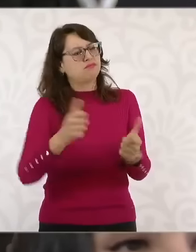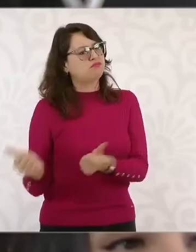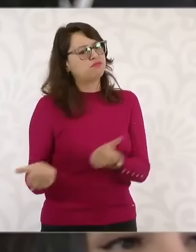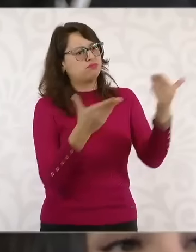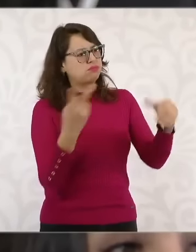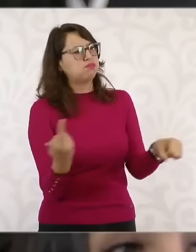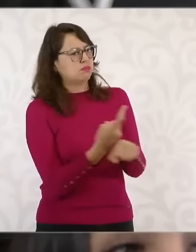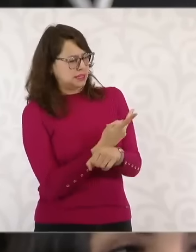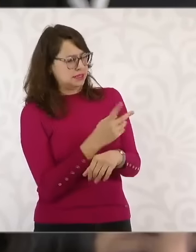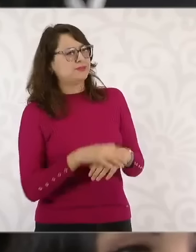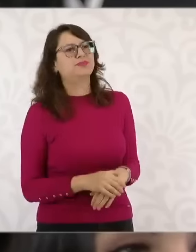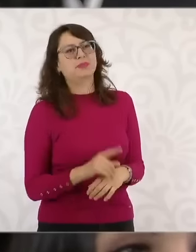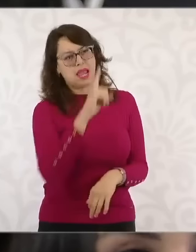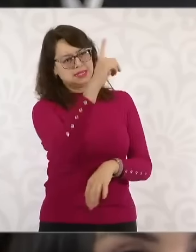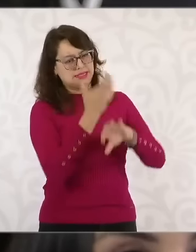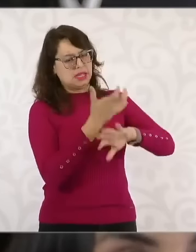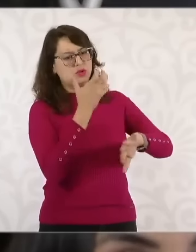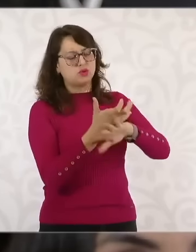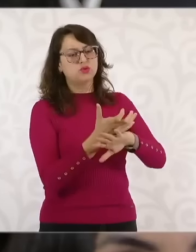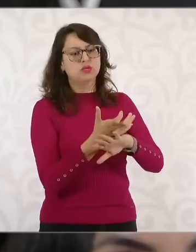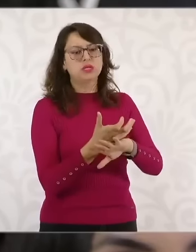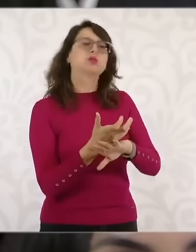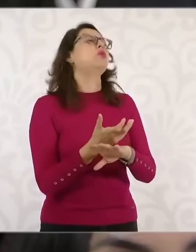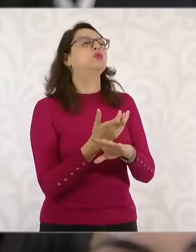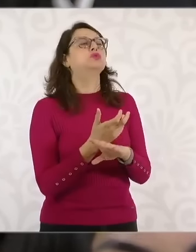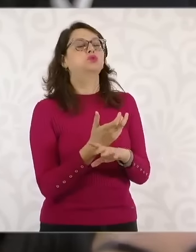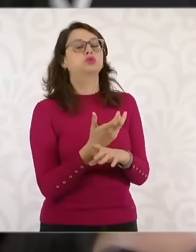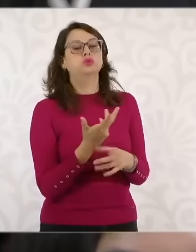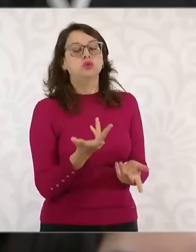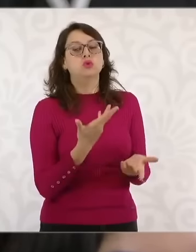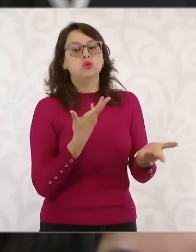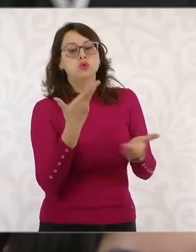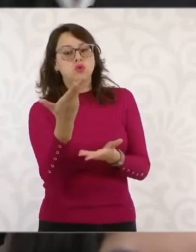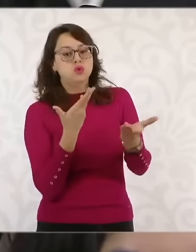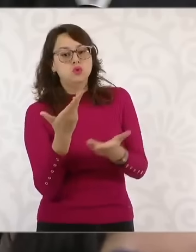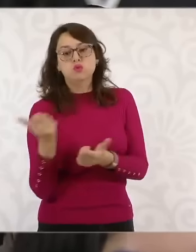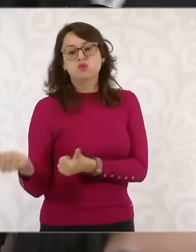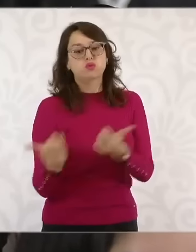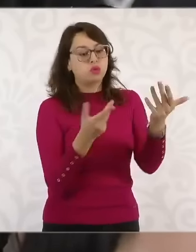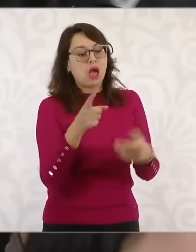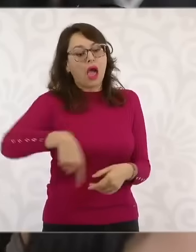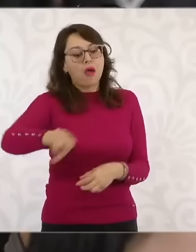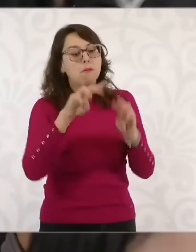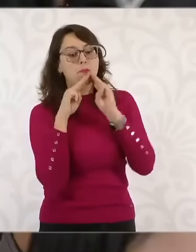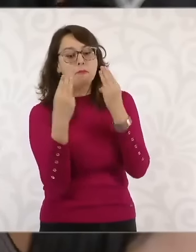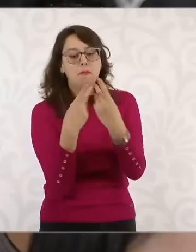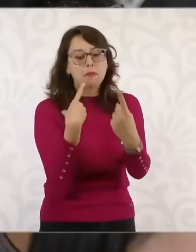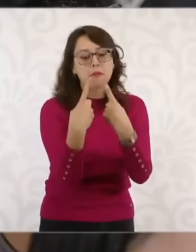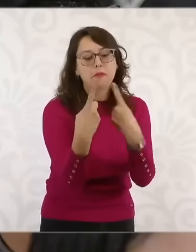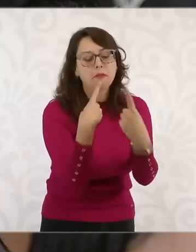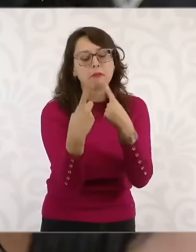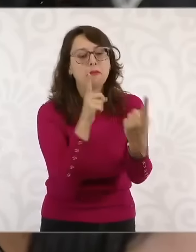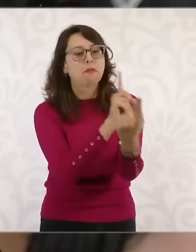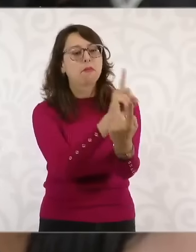otros momentos el gobierno ha llegado a acuerdos con quienes México extradita, acuerdos que